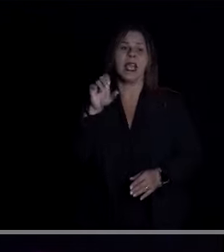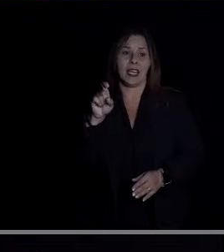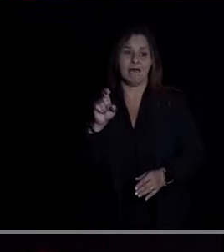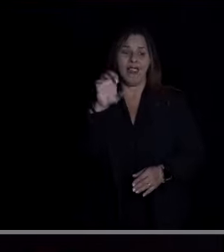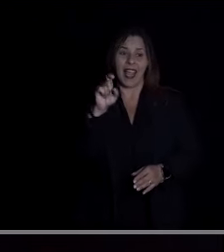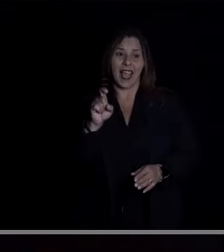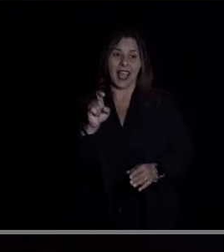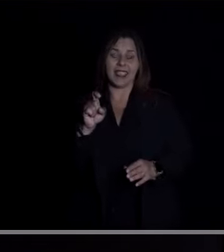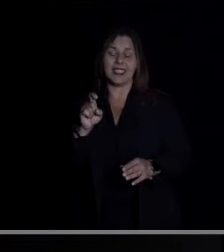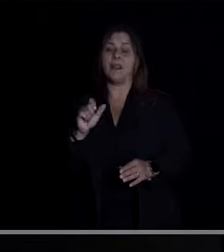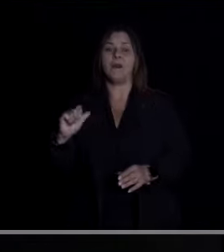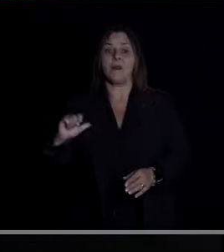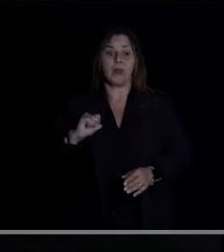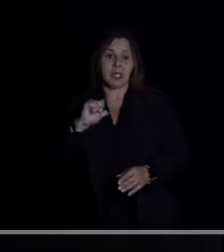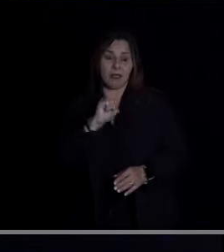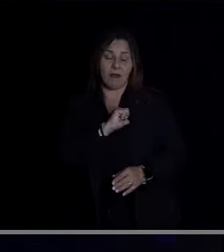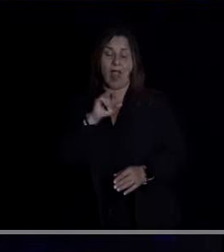vicealcalde de Caguas.